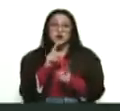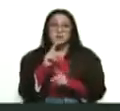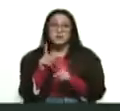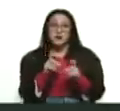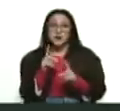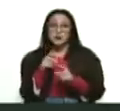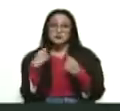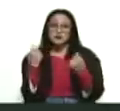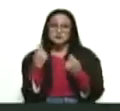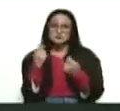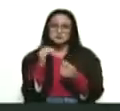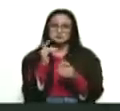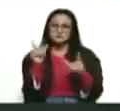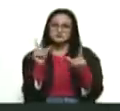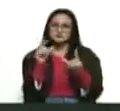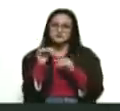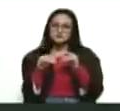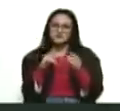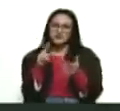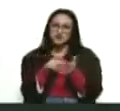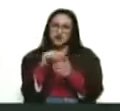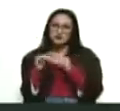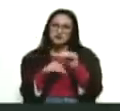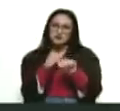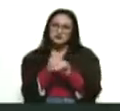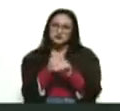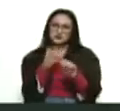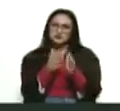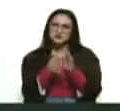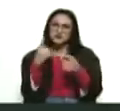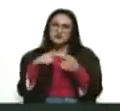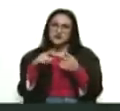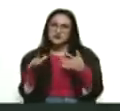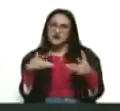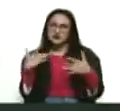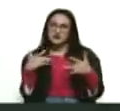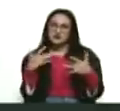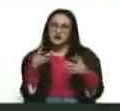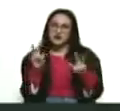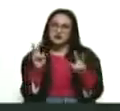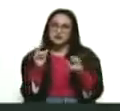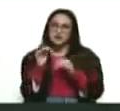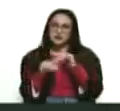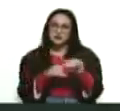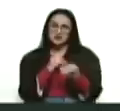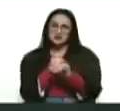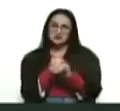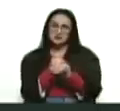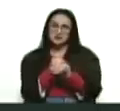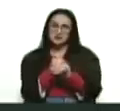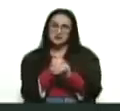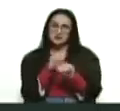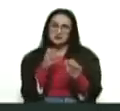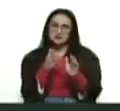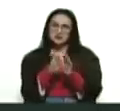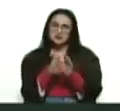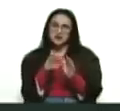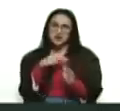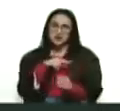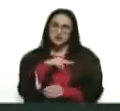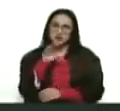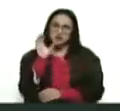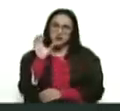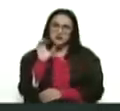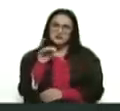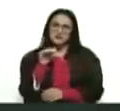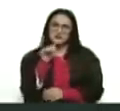a los medios nacionales e internacionales relacionados a, pues, a distintas actividades que se han dado en el ámbito internacional relacionados con nuestro país. Estas y